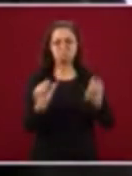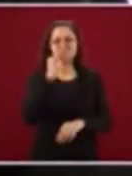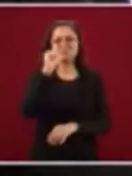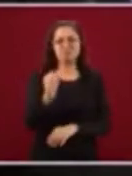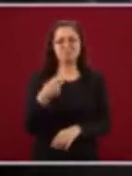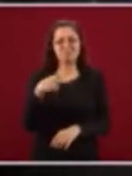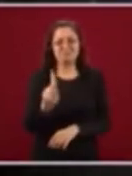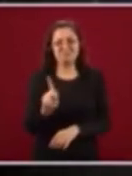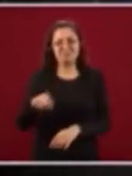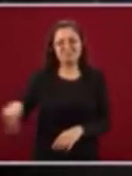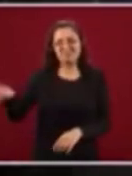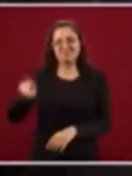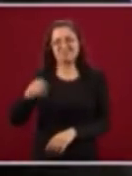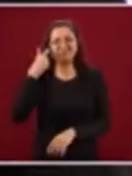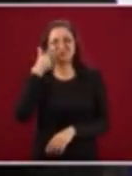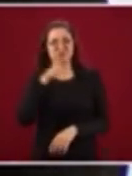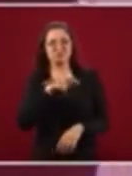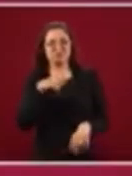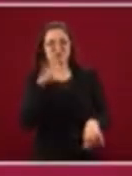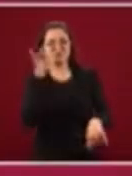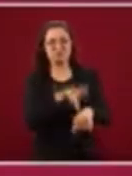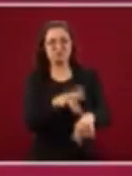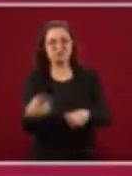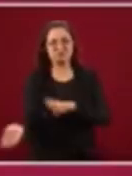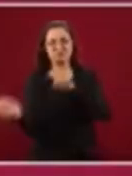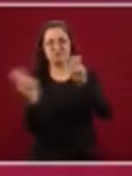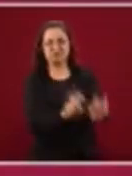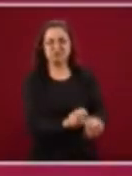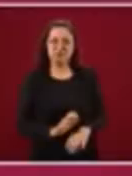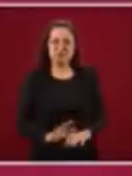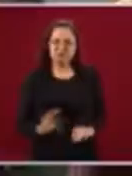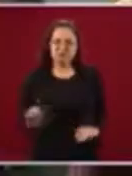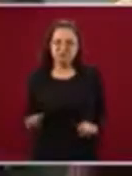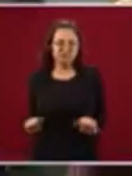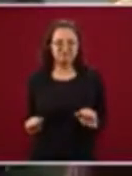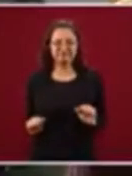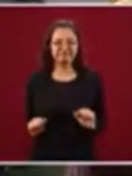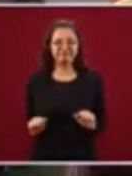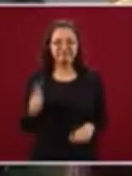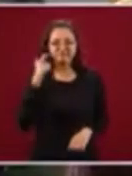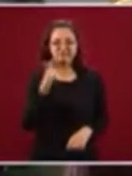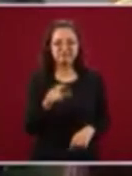pero sí es un asunto interesante, o sea, porque